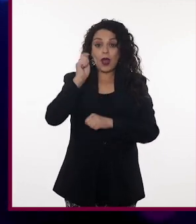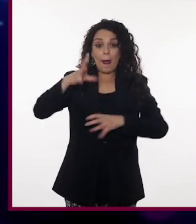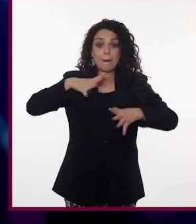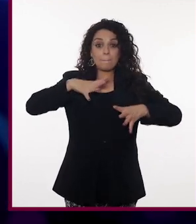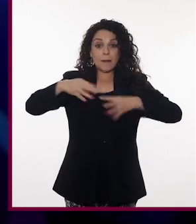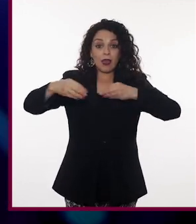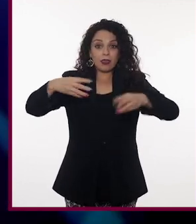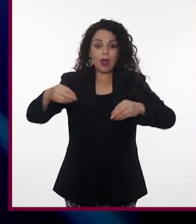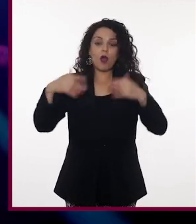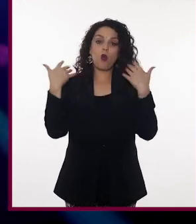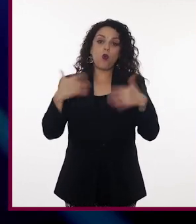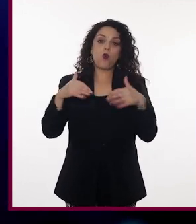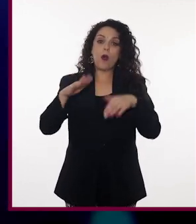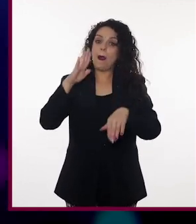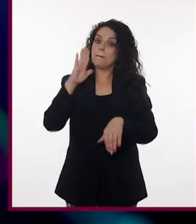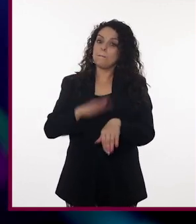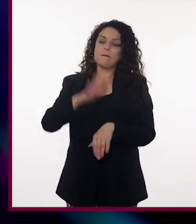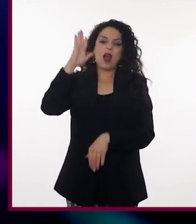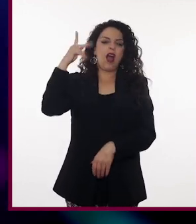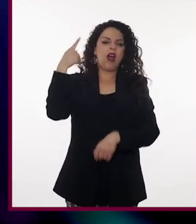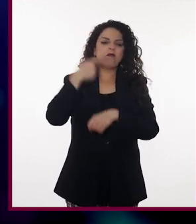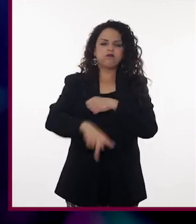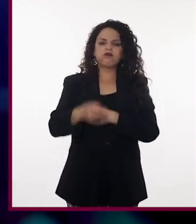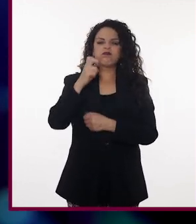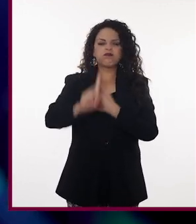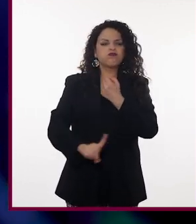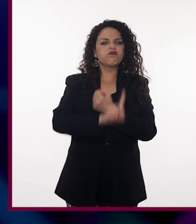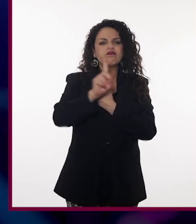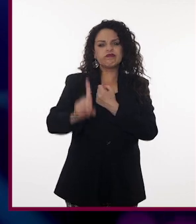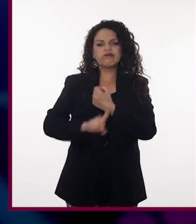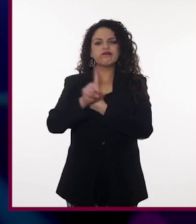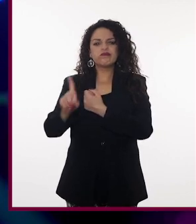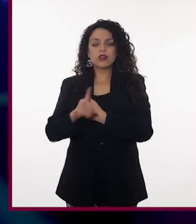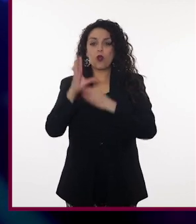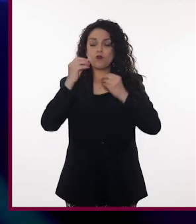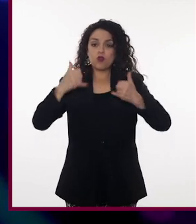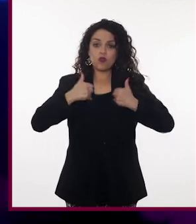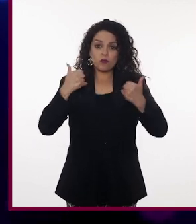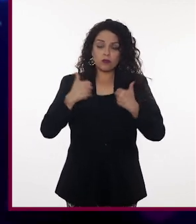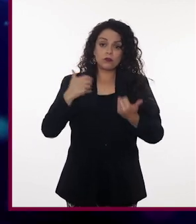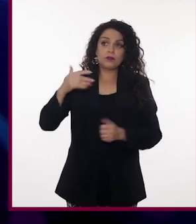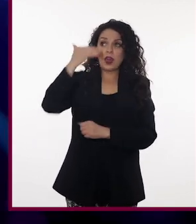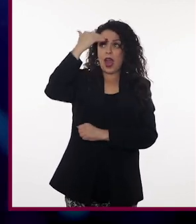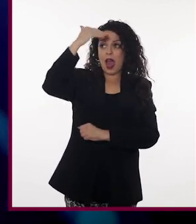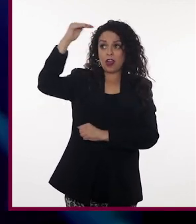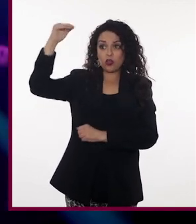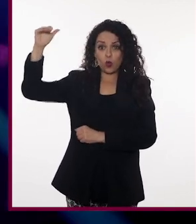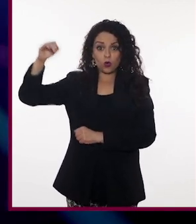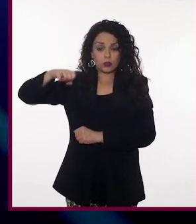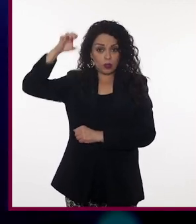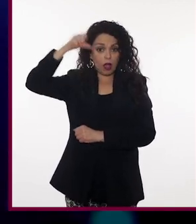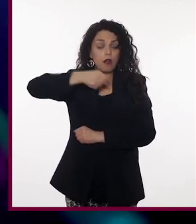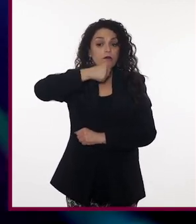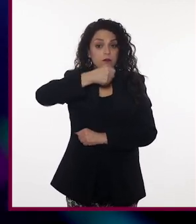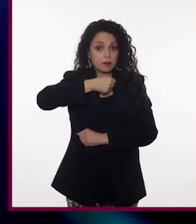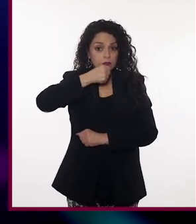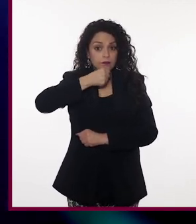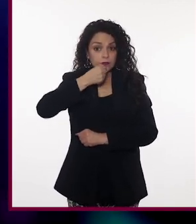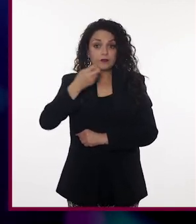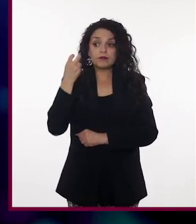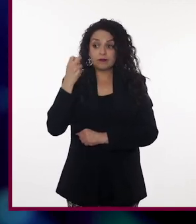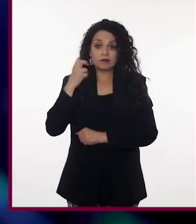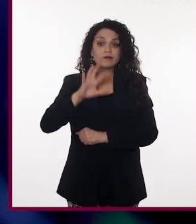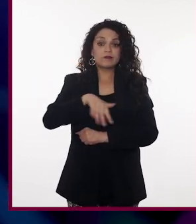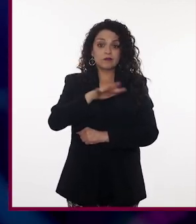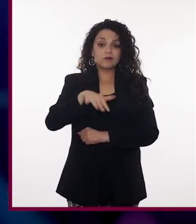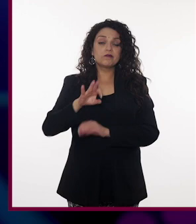agudizó este problema y muchos jóvenes, muchos adultos también, adultos mayores, buscan este